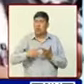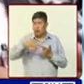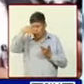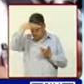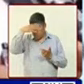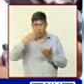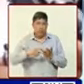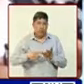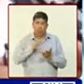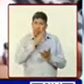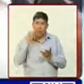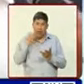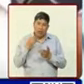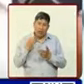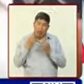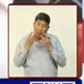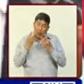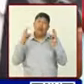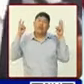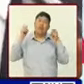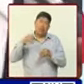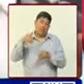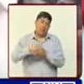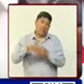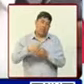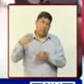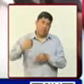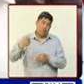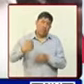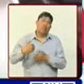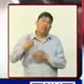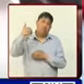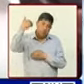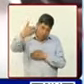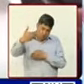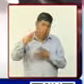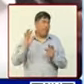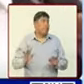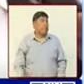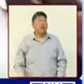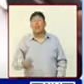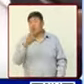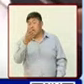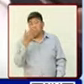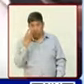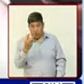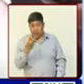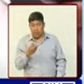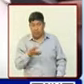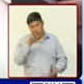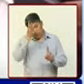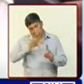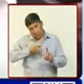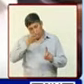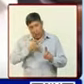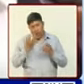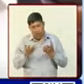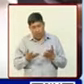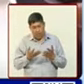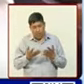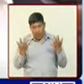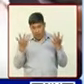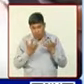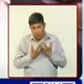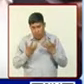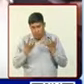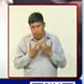llamar a unas elecciones judiciales. Ahora siempre ha habido la predisposición y ustedes han podido observar, ha habido el